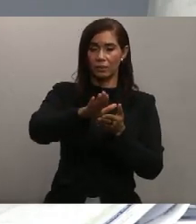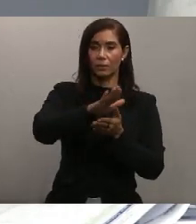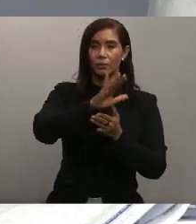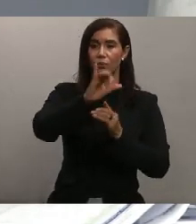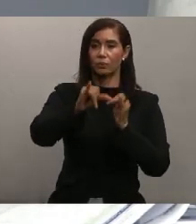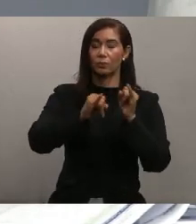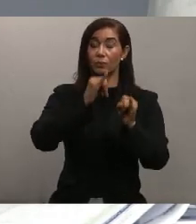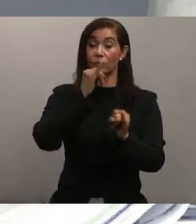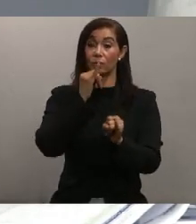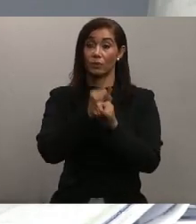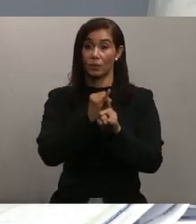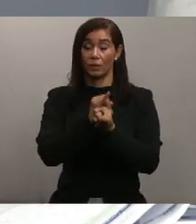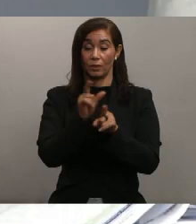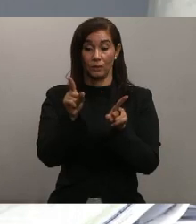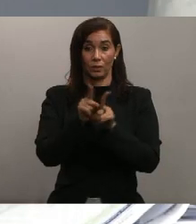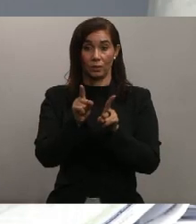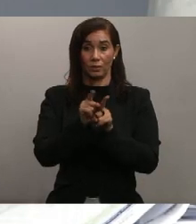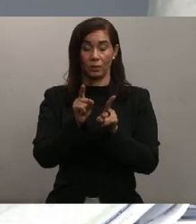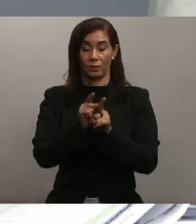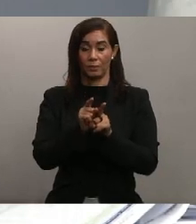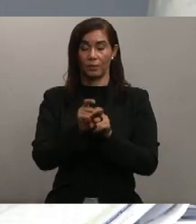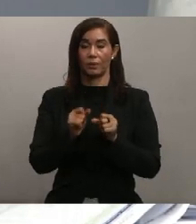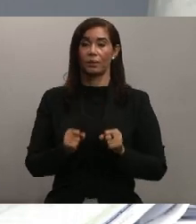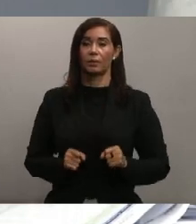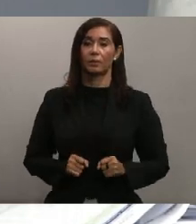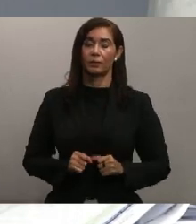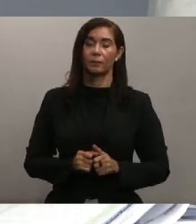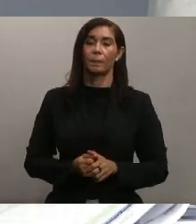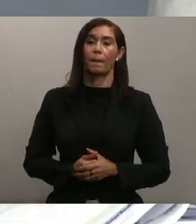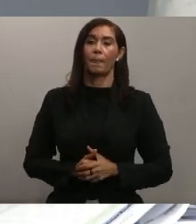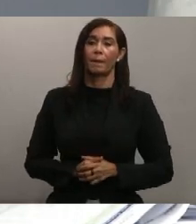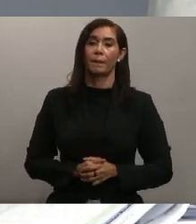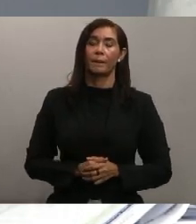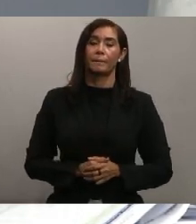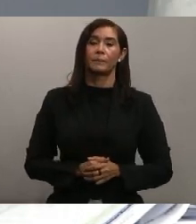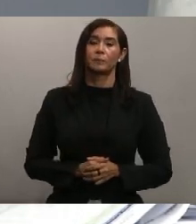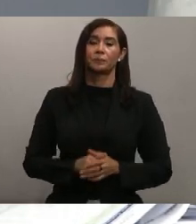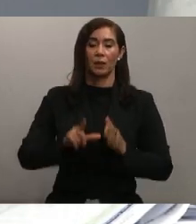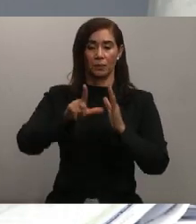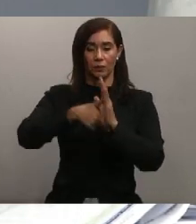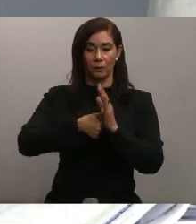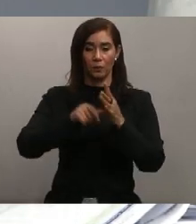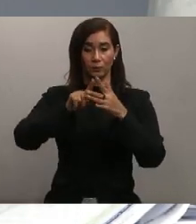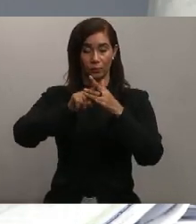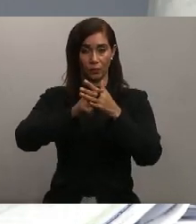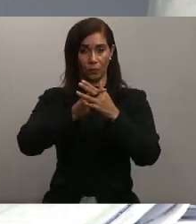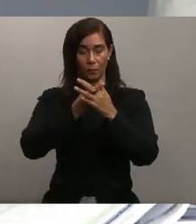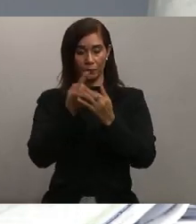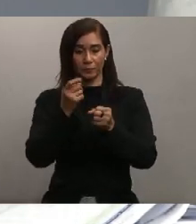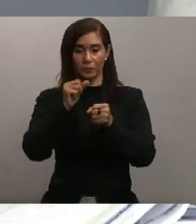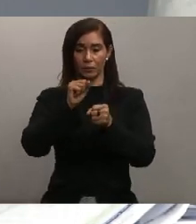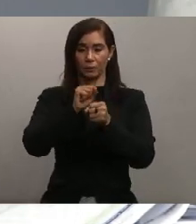que coparticipan en la gestión de esta crisis, y en su momento pues informaremos